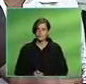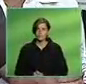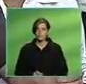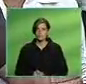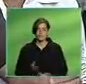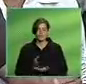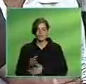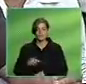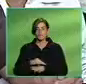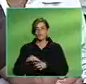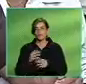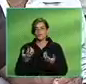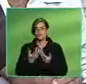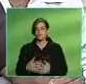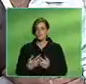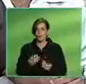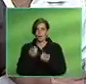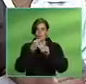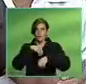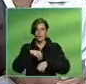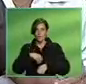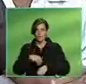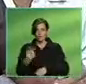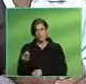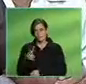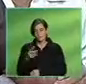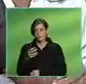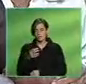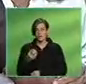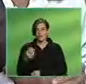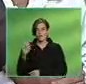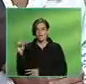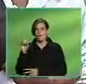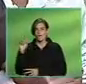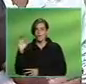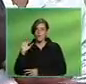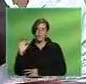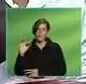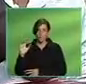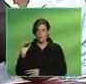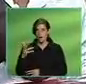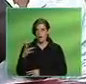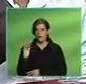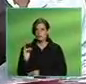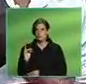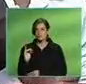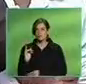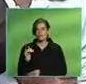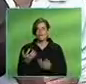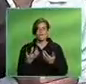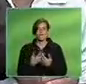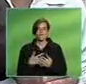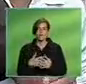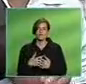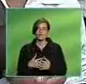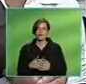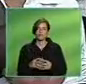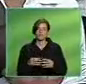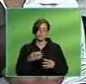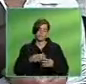del Ministerio de Industria y un convenio binacional Venezuela-Colombia, presidente, ya tenemos una fábrica de